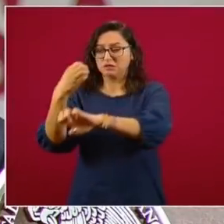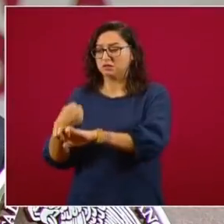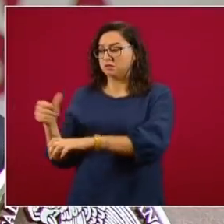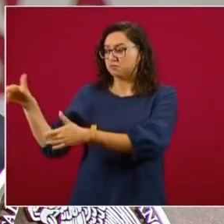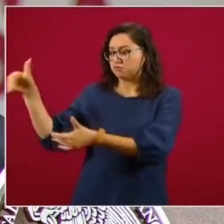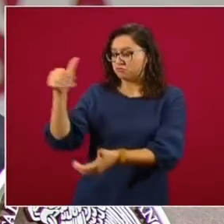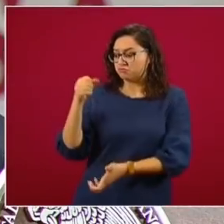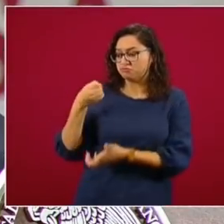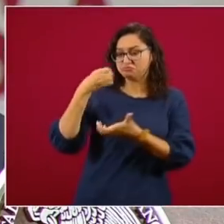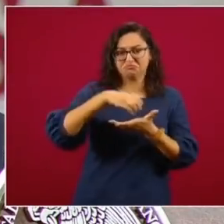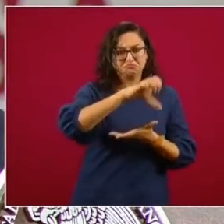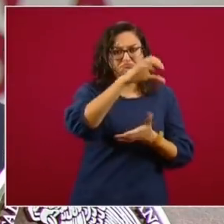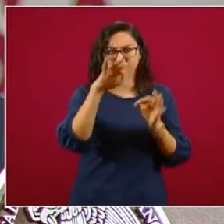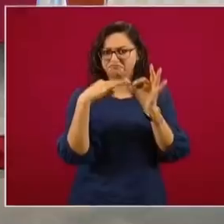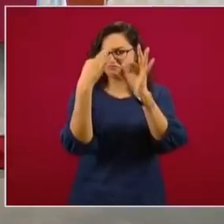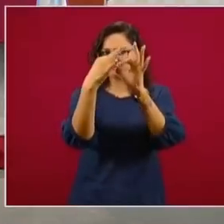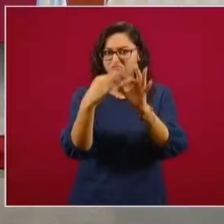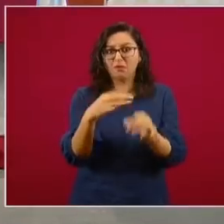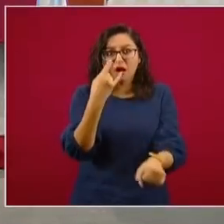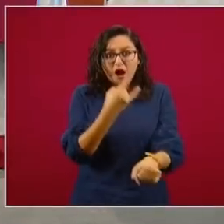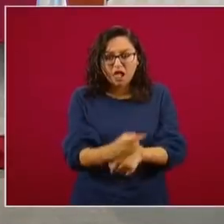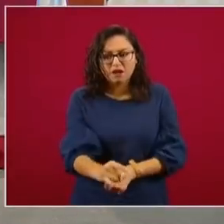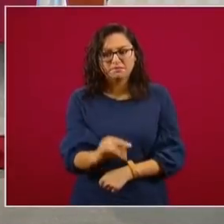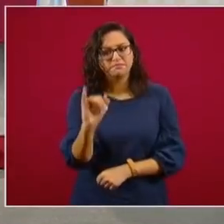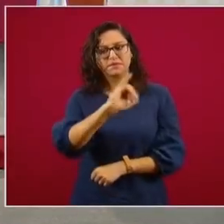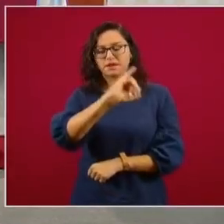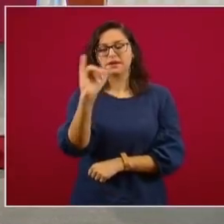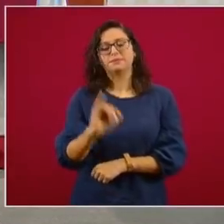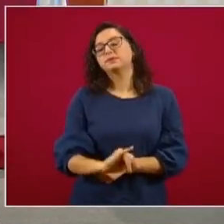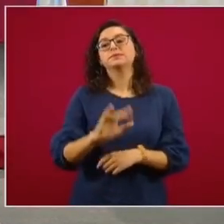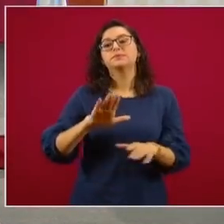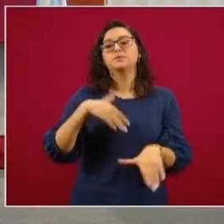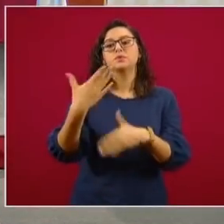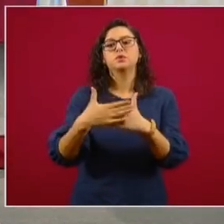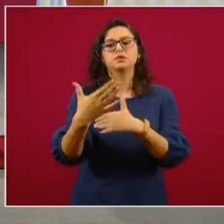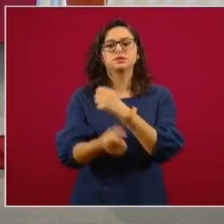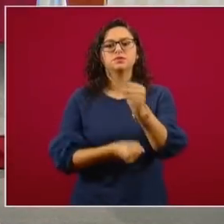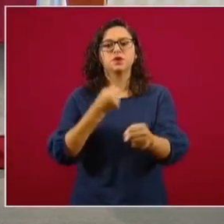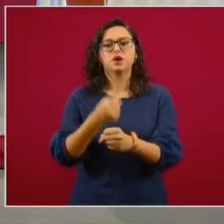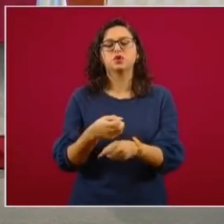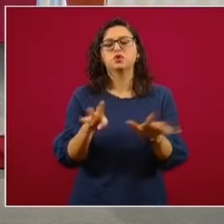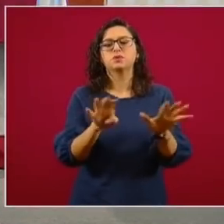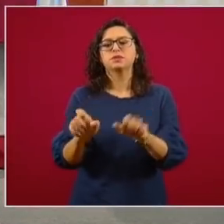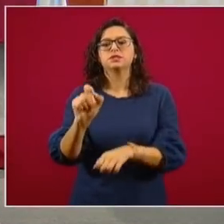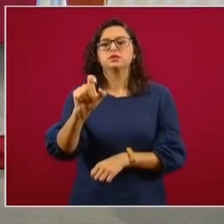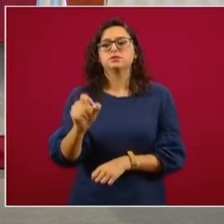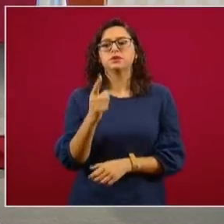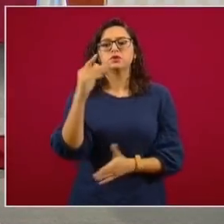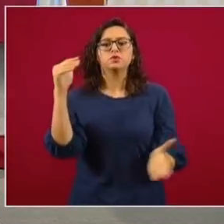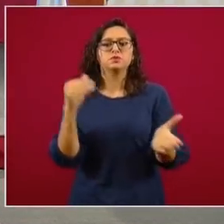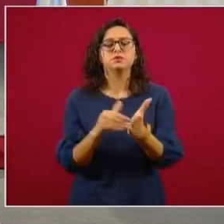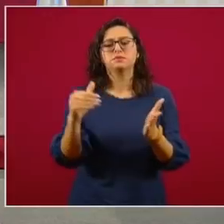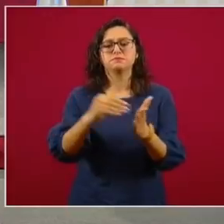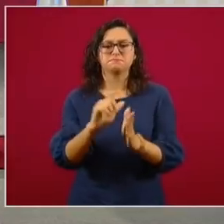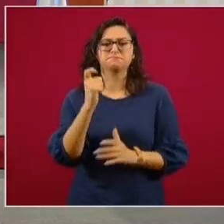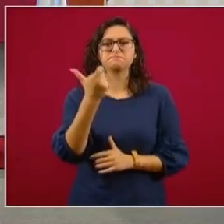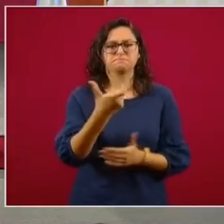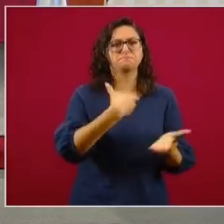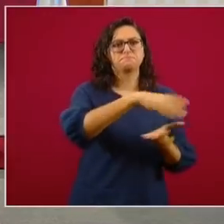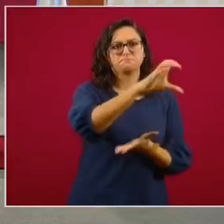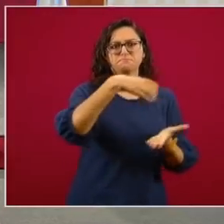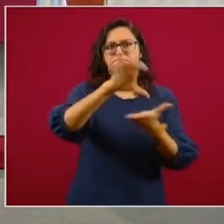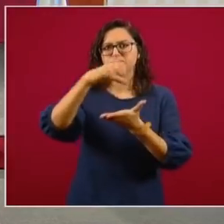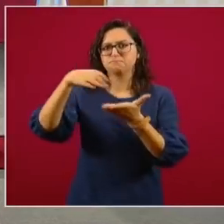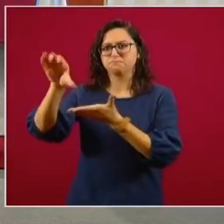participaciones federales a las entidades federativas. Para el próximo año se está estimando 921,000 millones de pesos. Fuera de